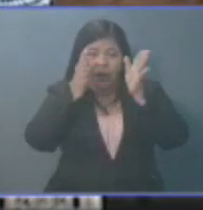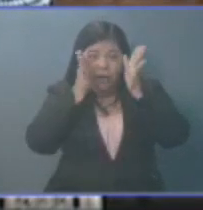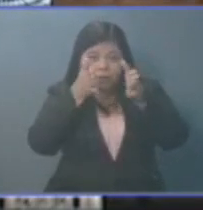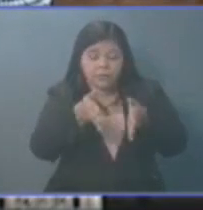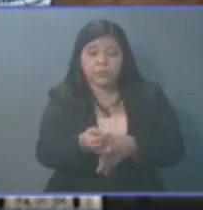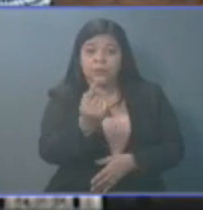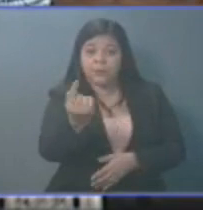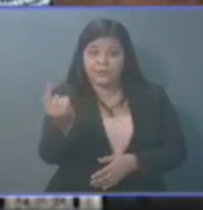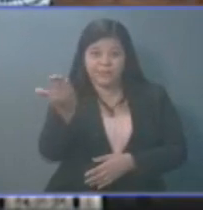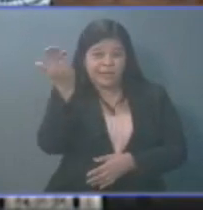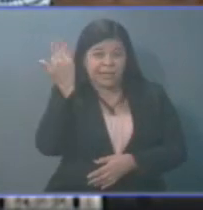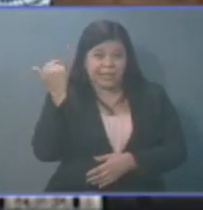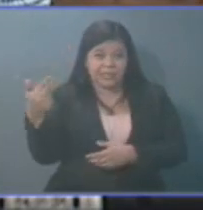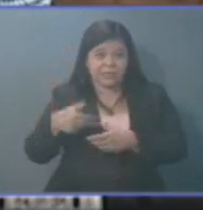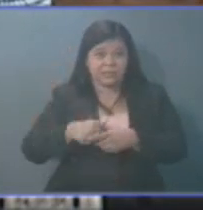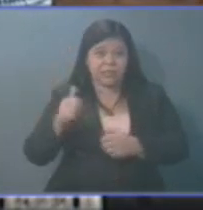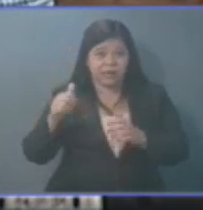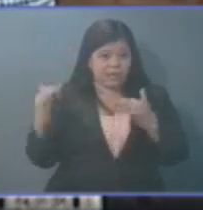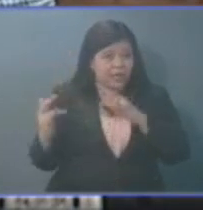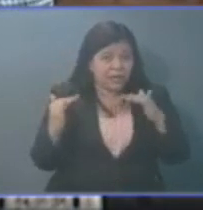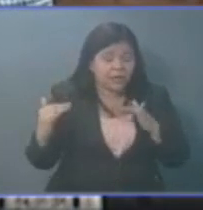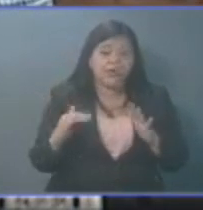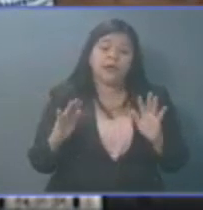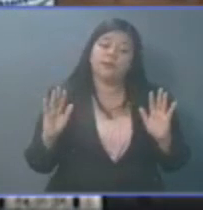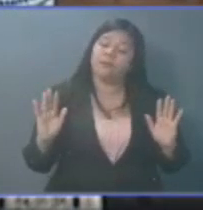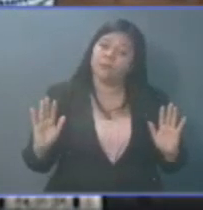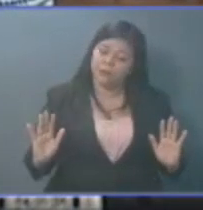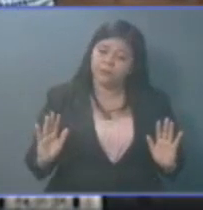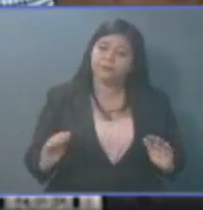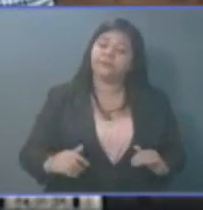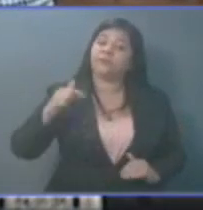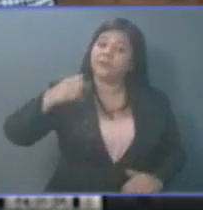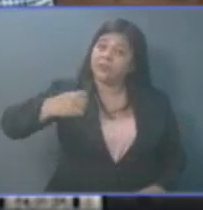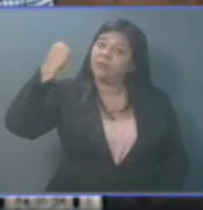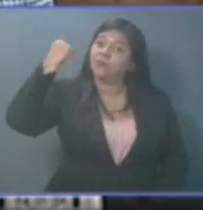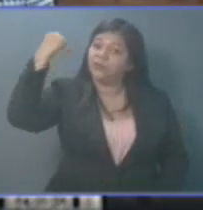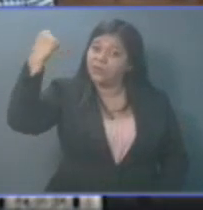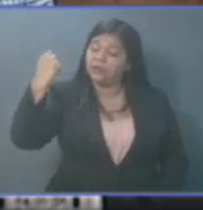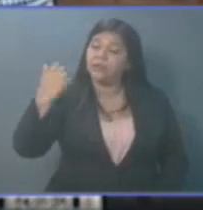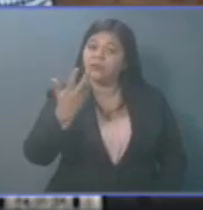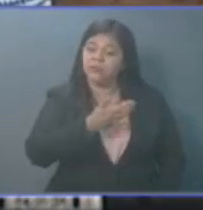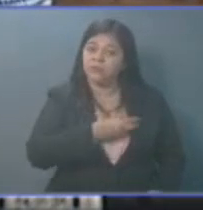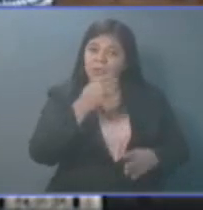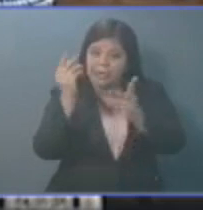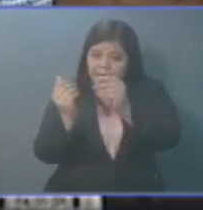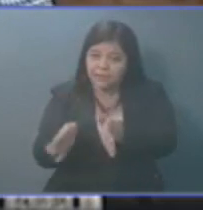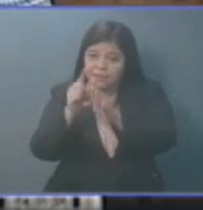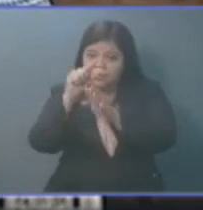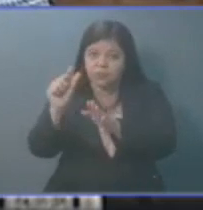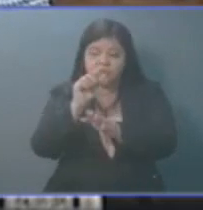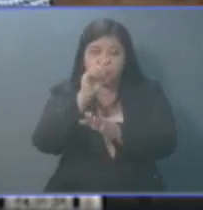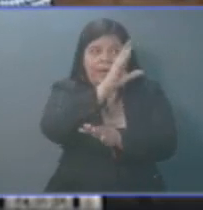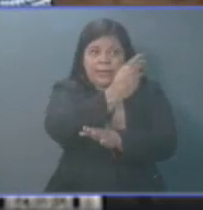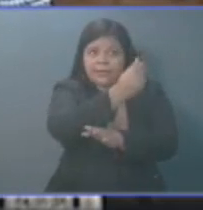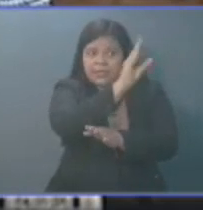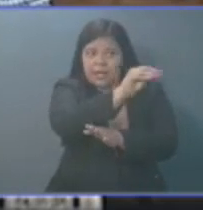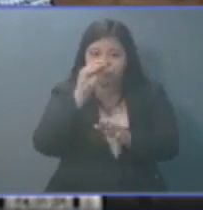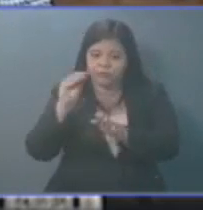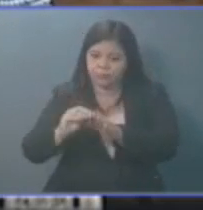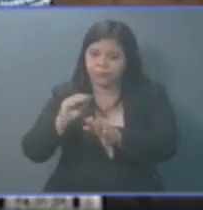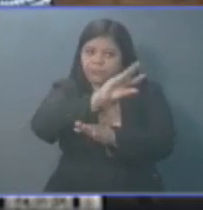de Veteranos y Excombatientes, por lo que es imprescindible transferirle dichos recursos